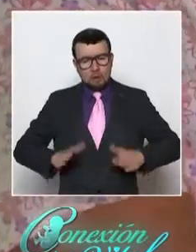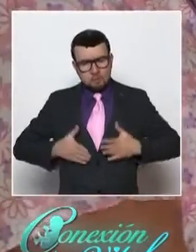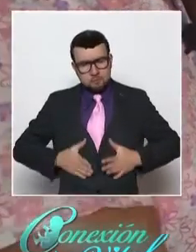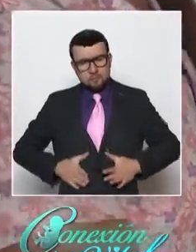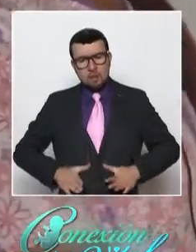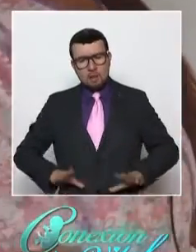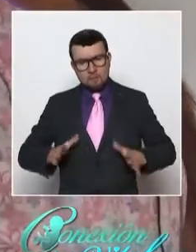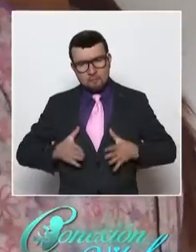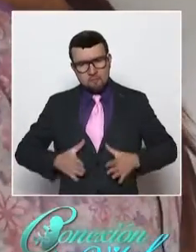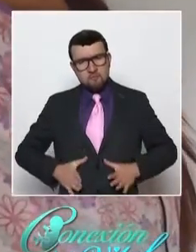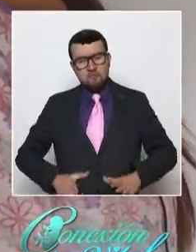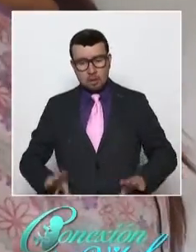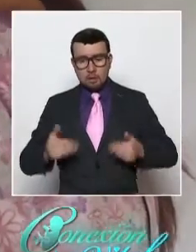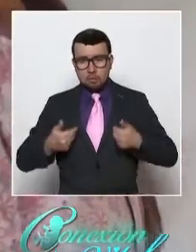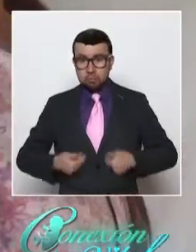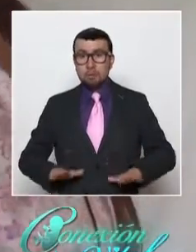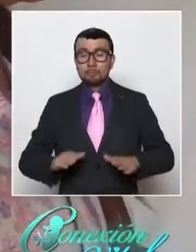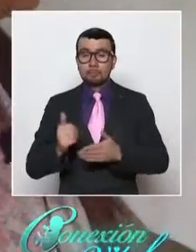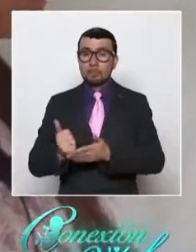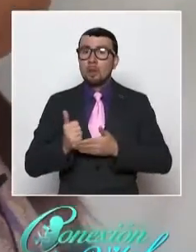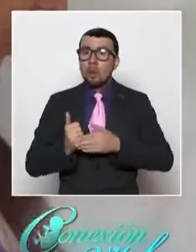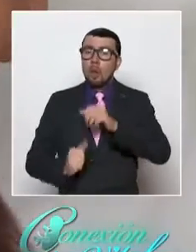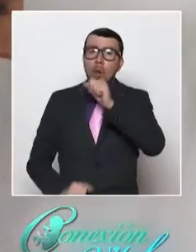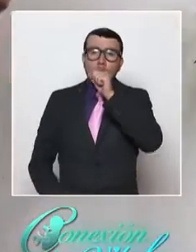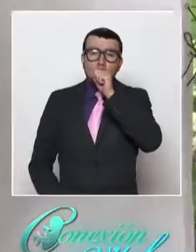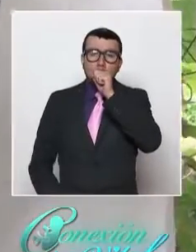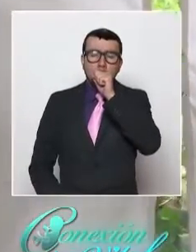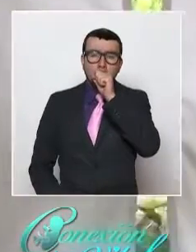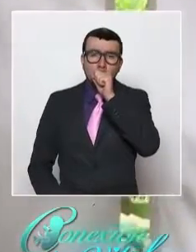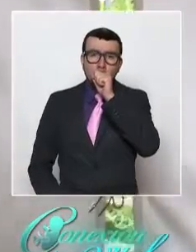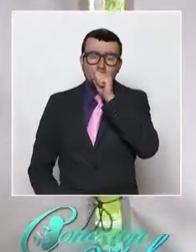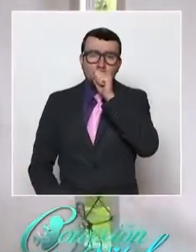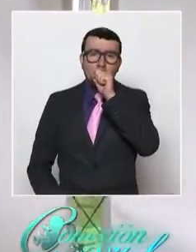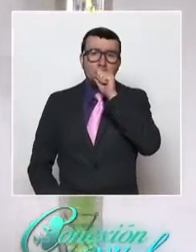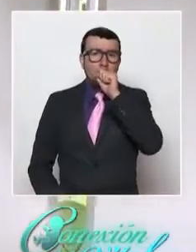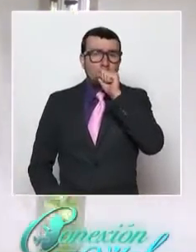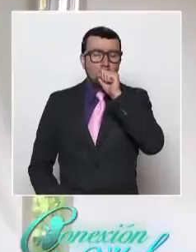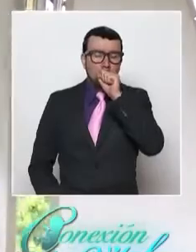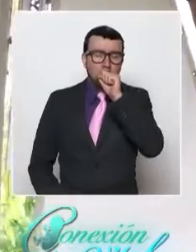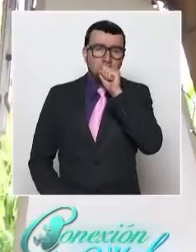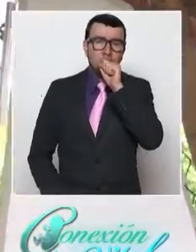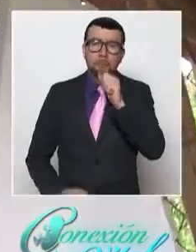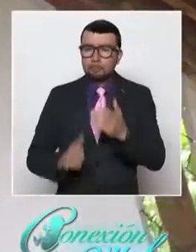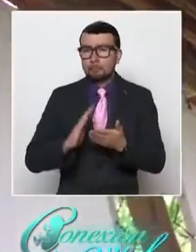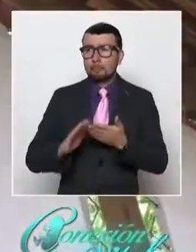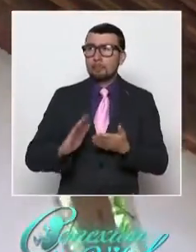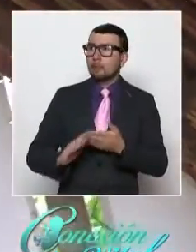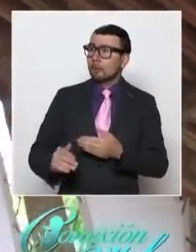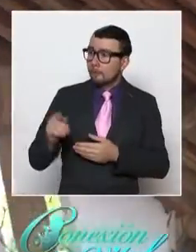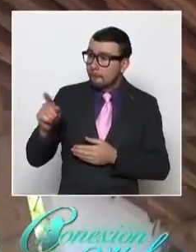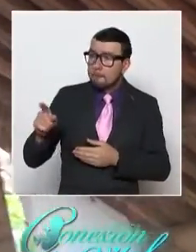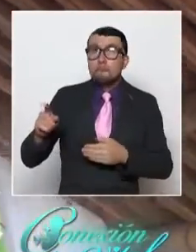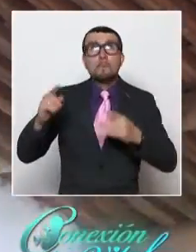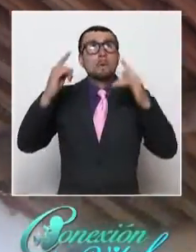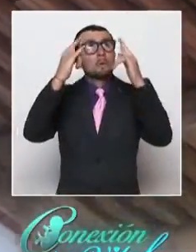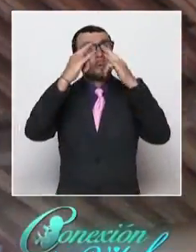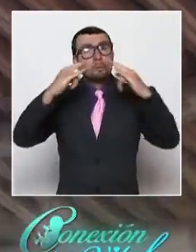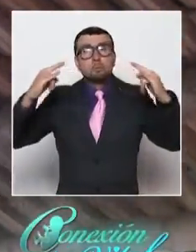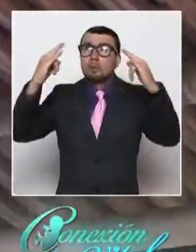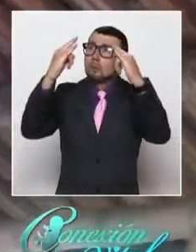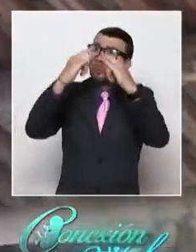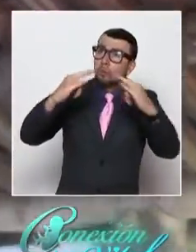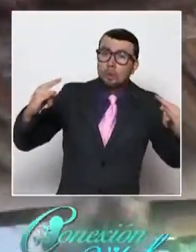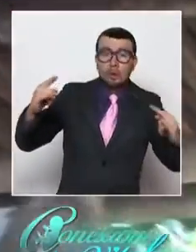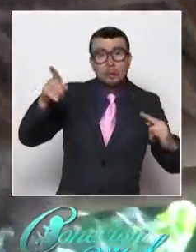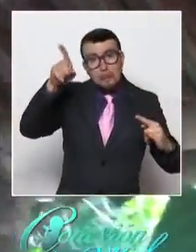hacemos masaje. Y está con nosotros en un ambiente campestre con técnicas de bioarquitectura